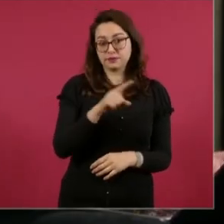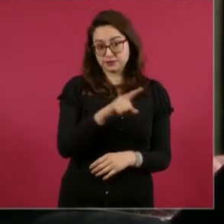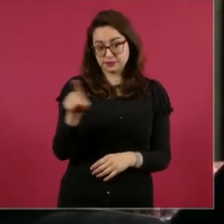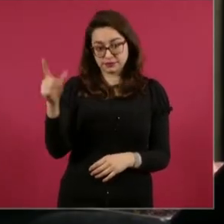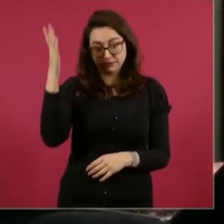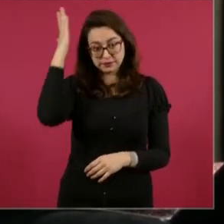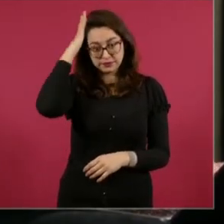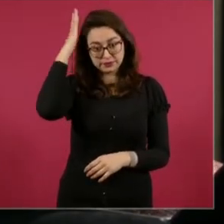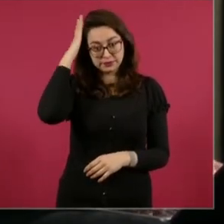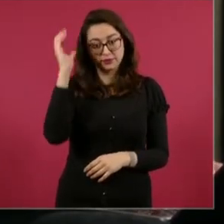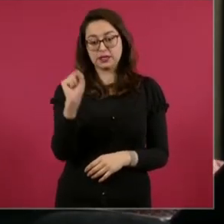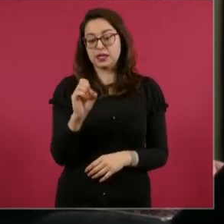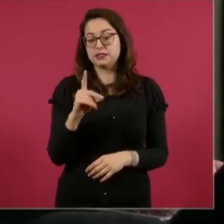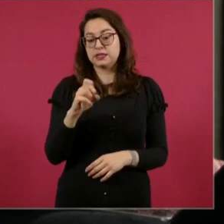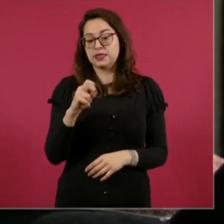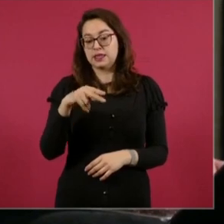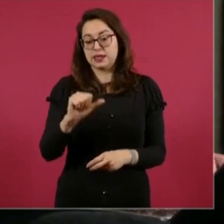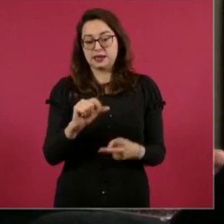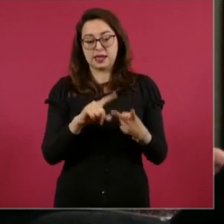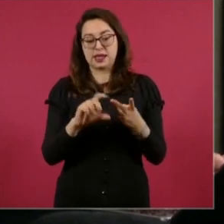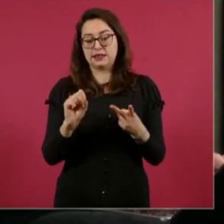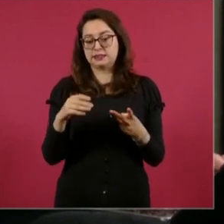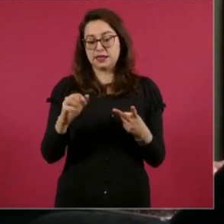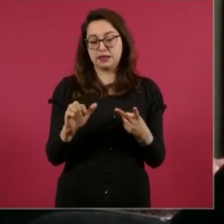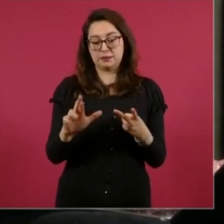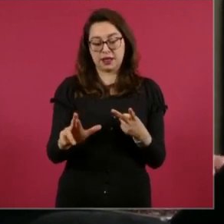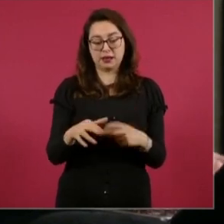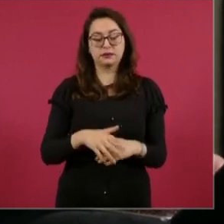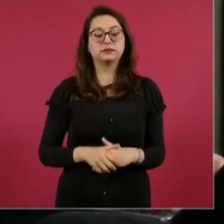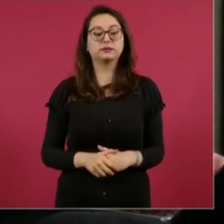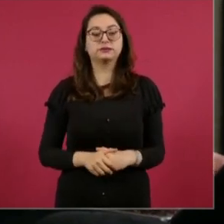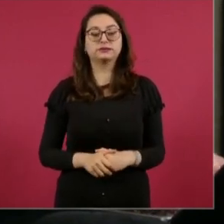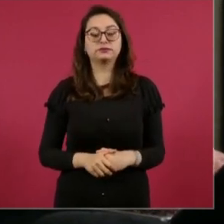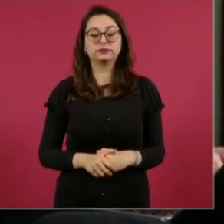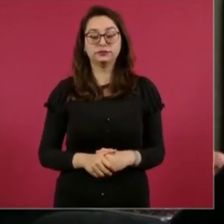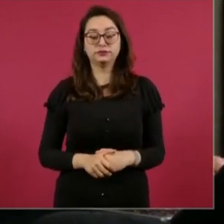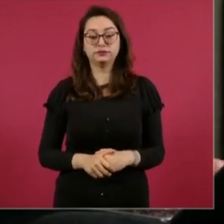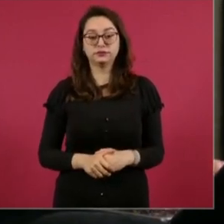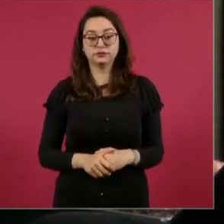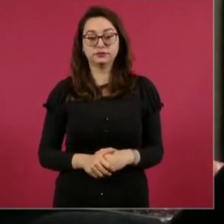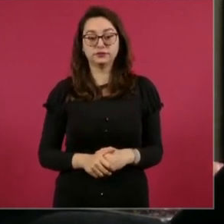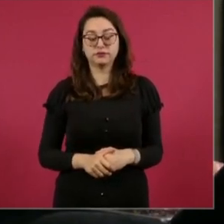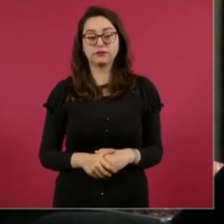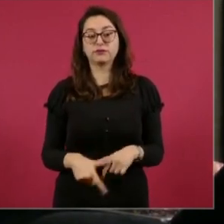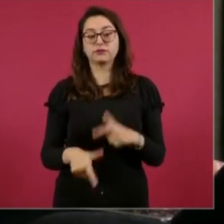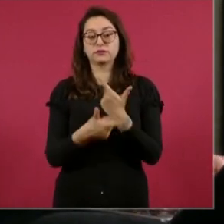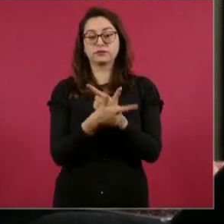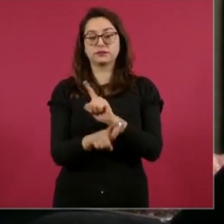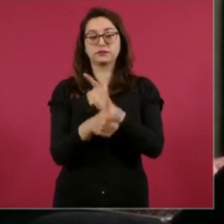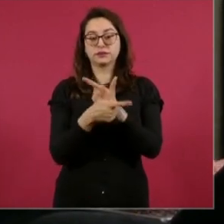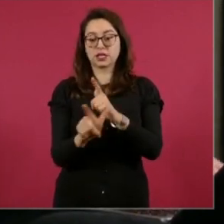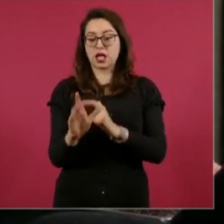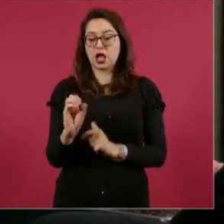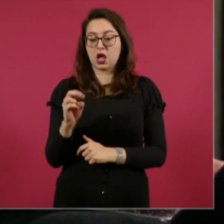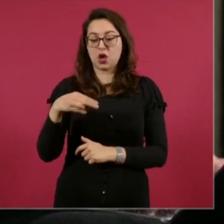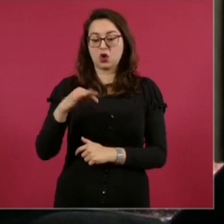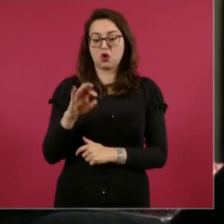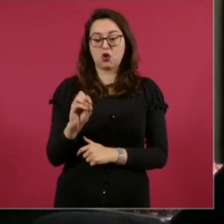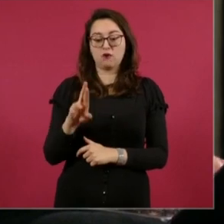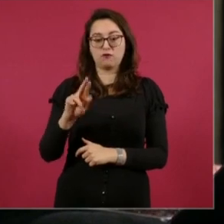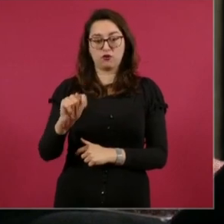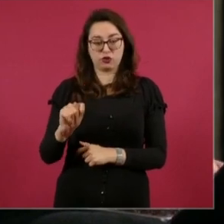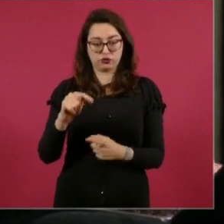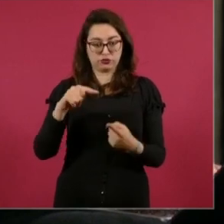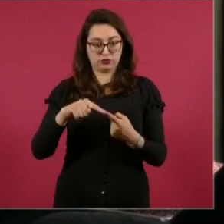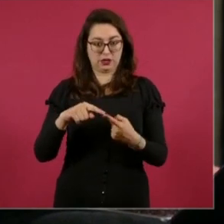de Sedena y de la Marina, la empresa de taxis Comfort, que opera tanto en el Aeropuerto